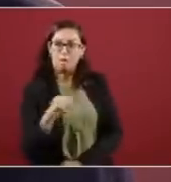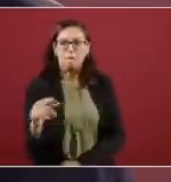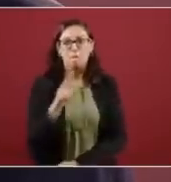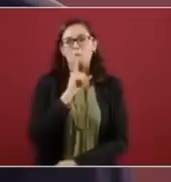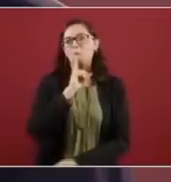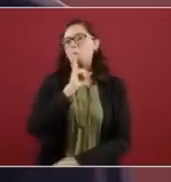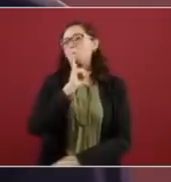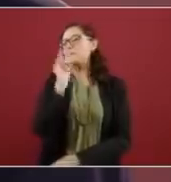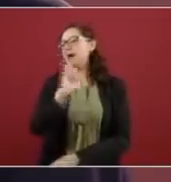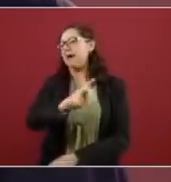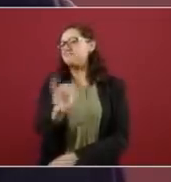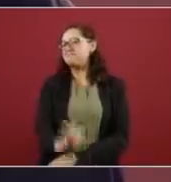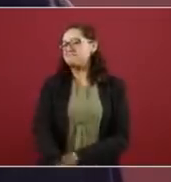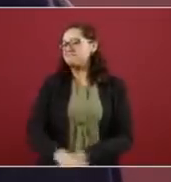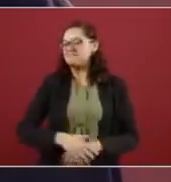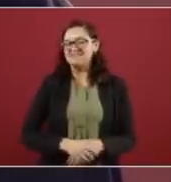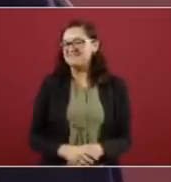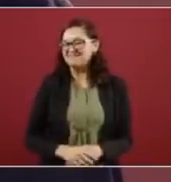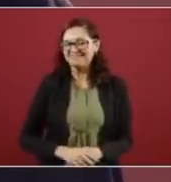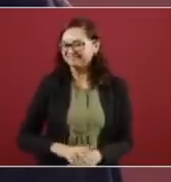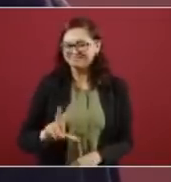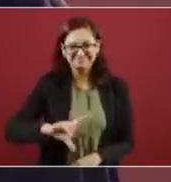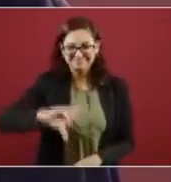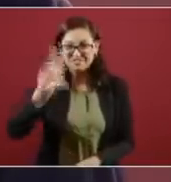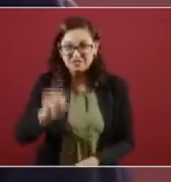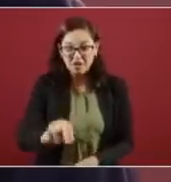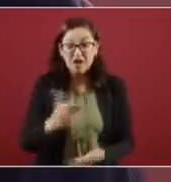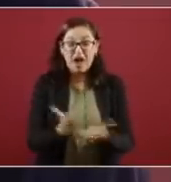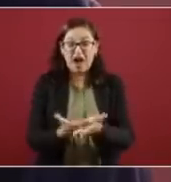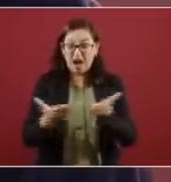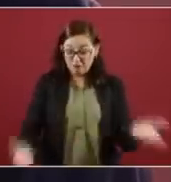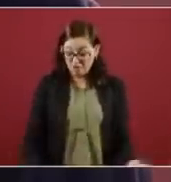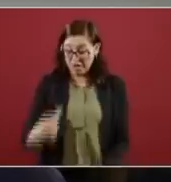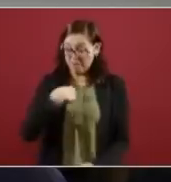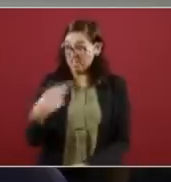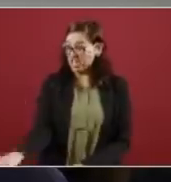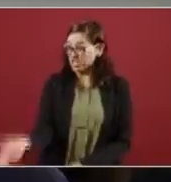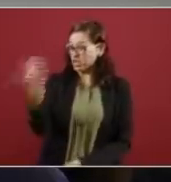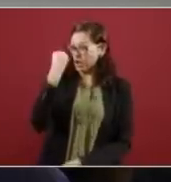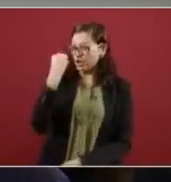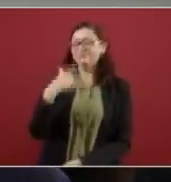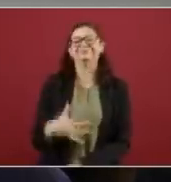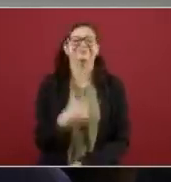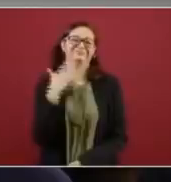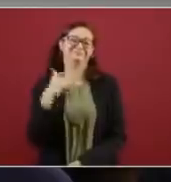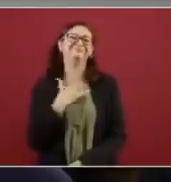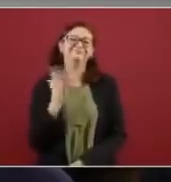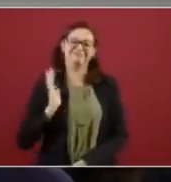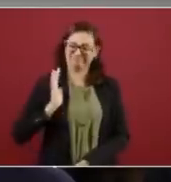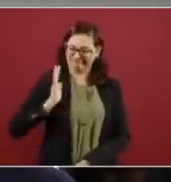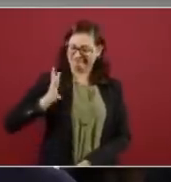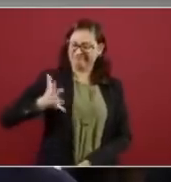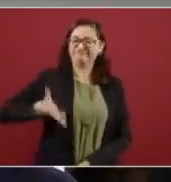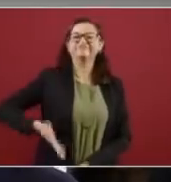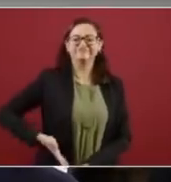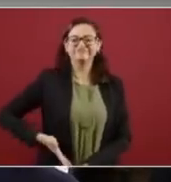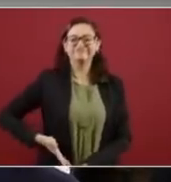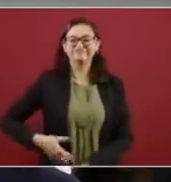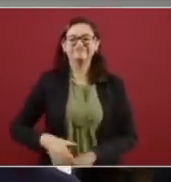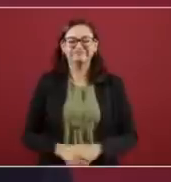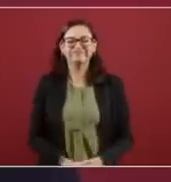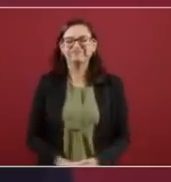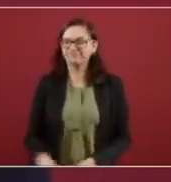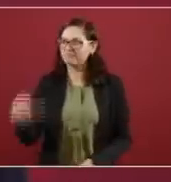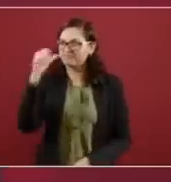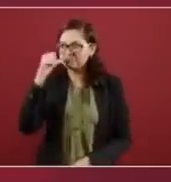este realmente es un timbre de orgullo este lo que sucedió